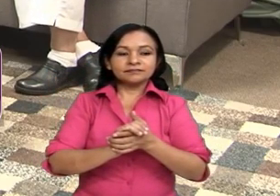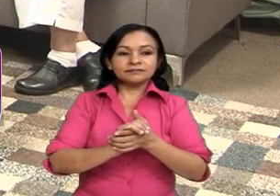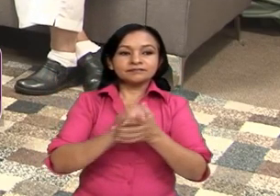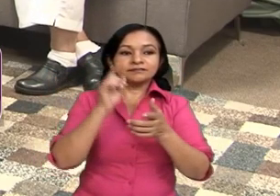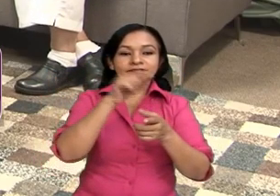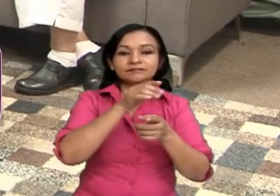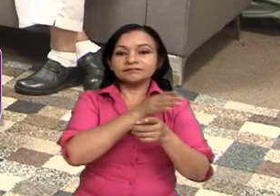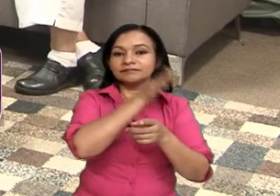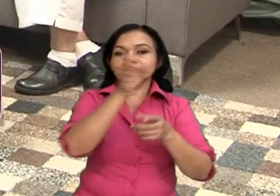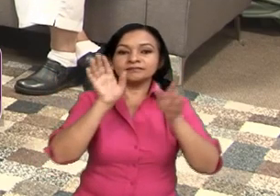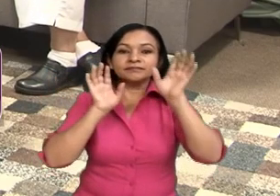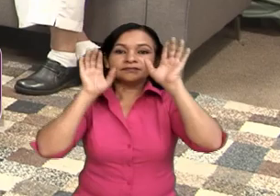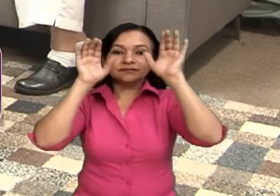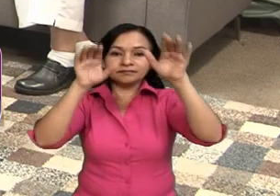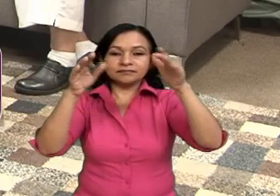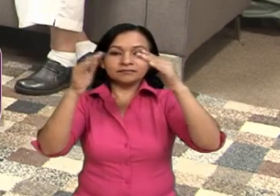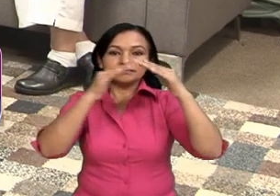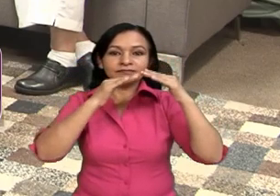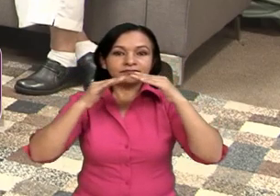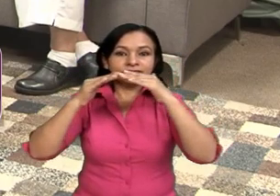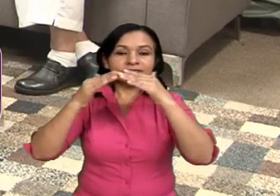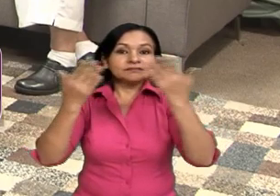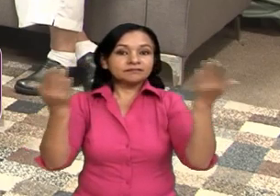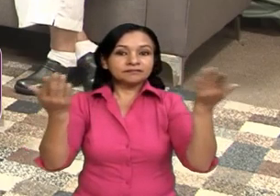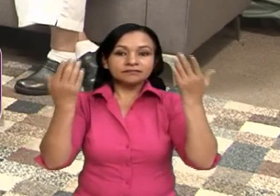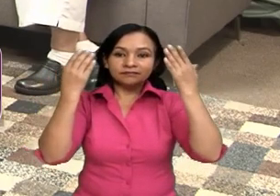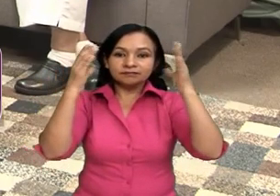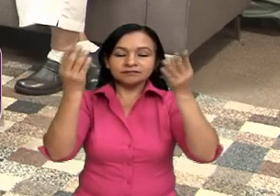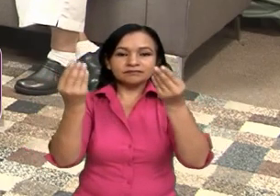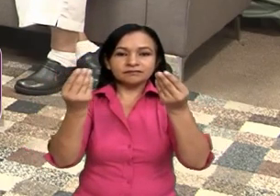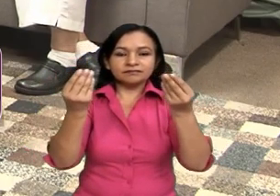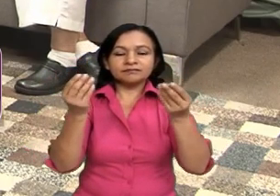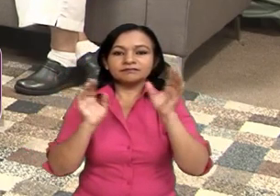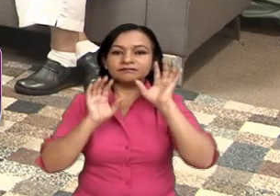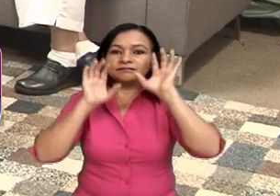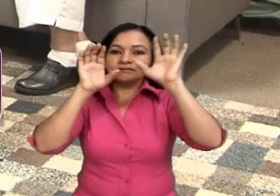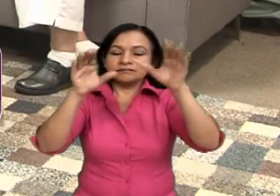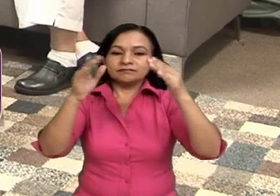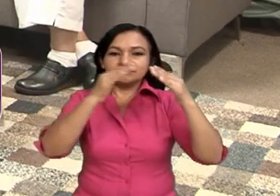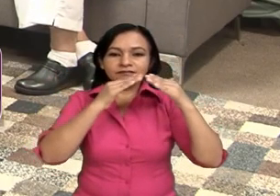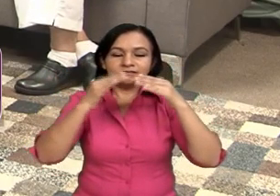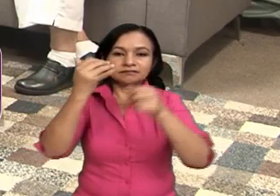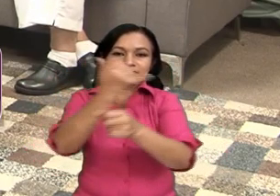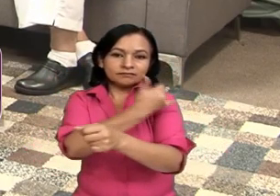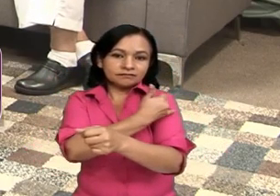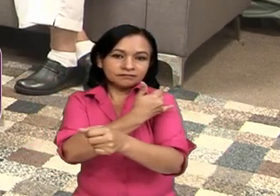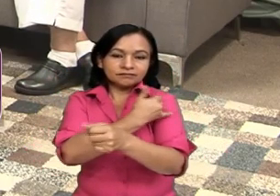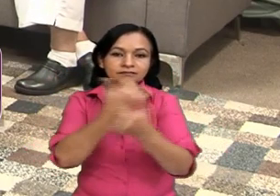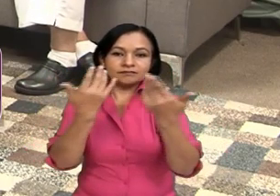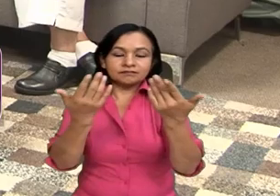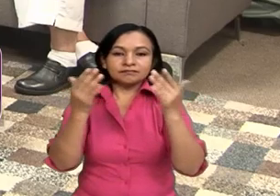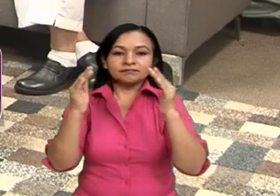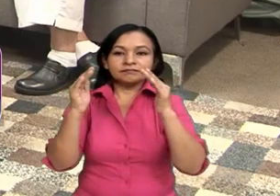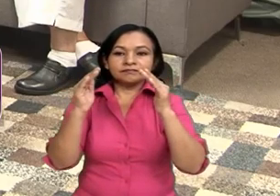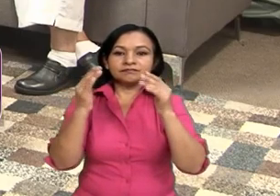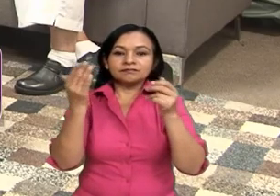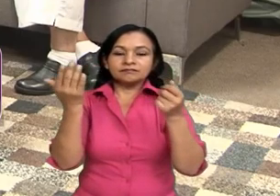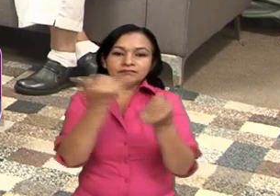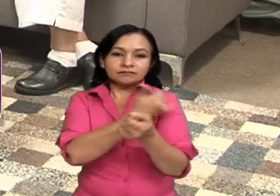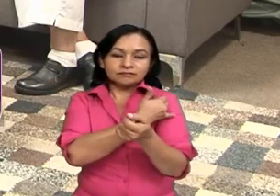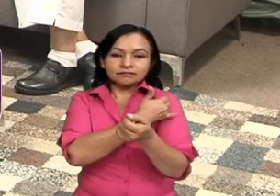Rosales, León. León, victorioso. Hay que darle a León su hospital, pero un hospital con